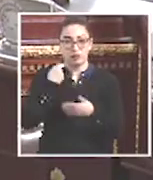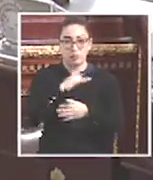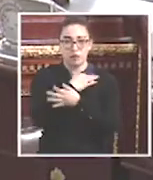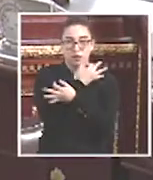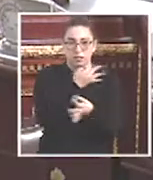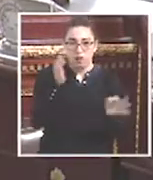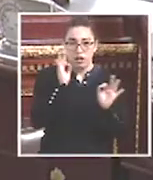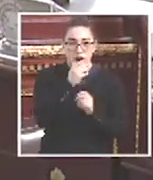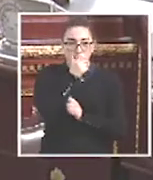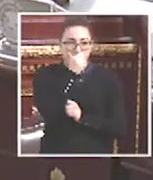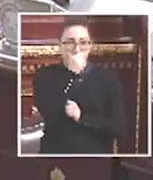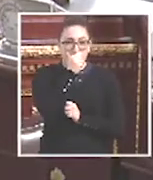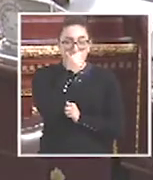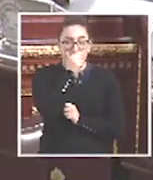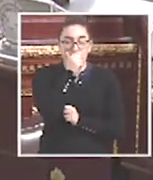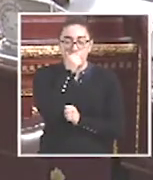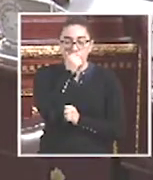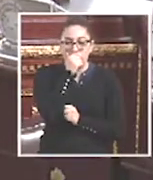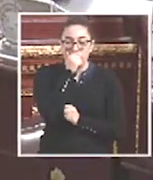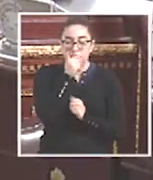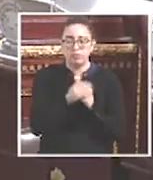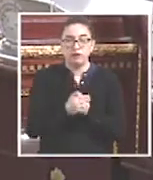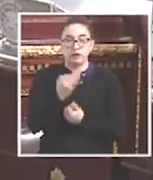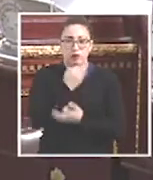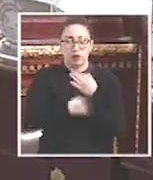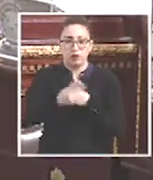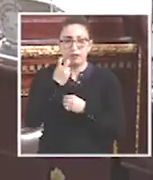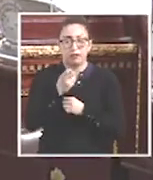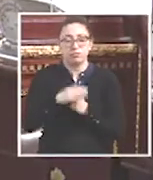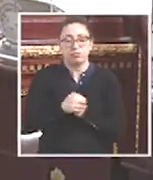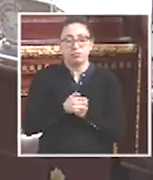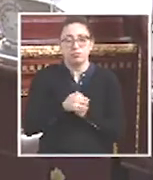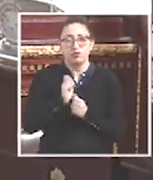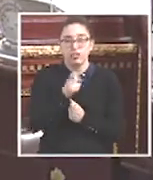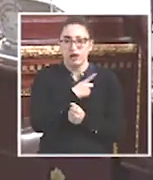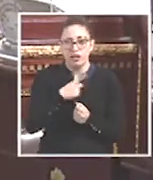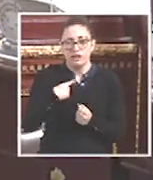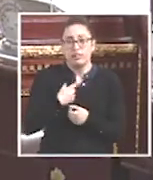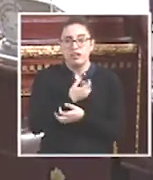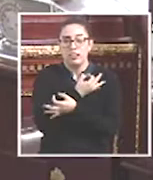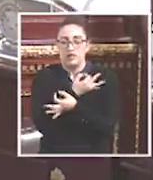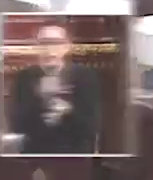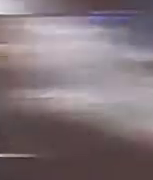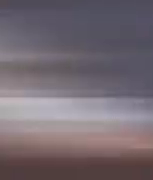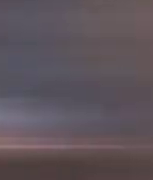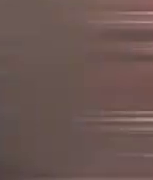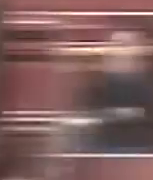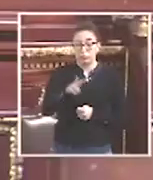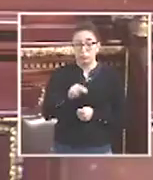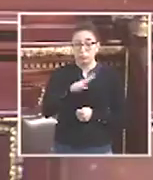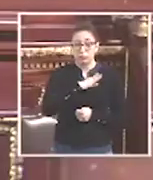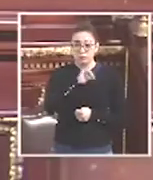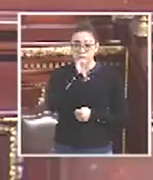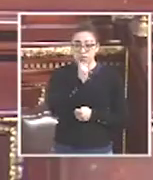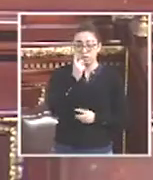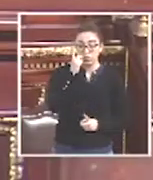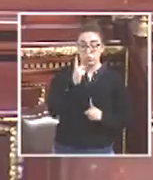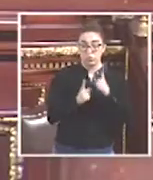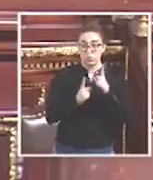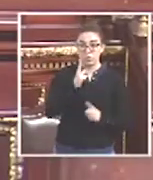local señala que el 1 de diciembre se deberá poner en marcha la Sala Constitucional del Poder Judicial. Un